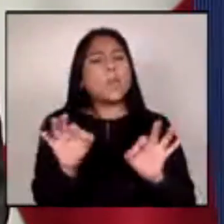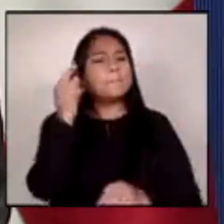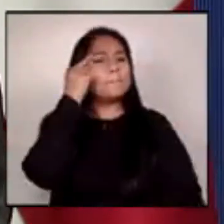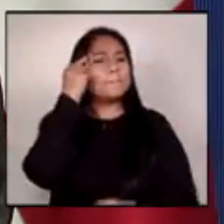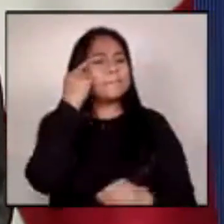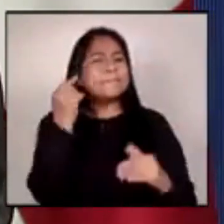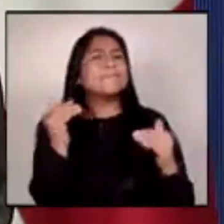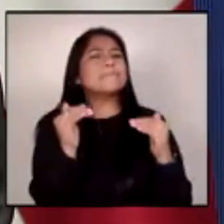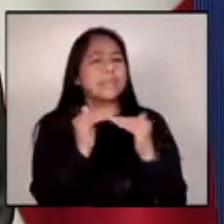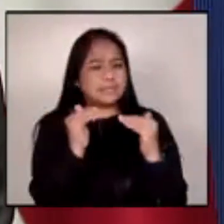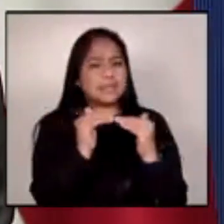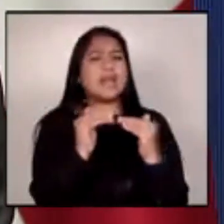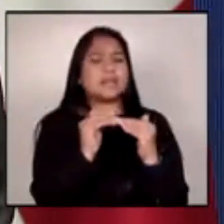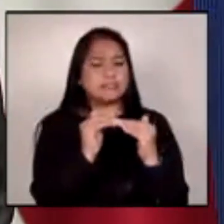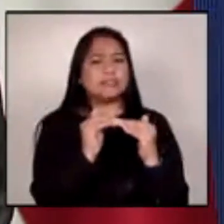similares.